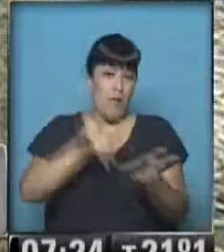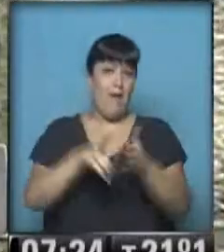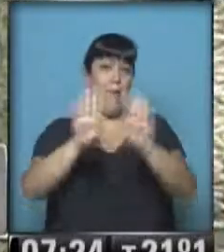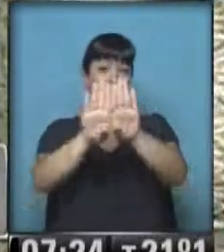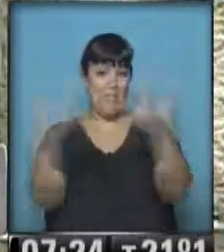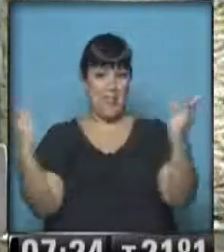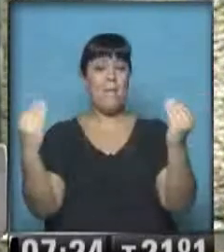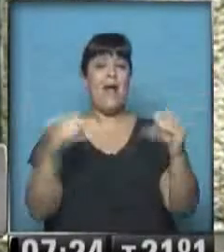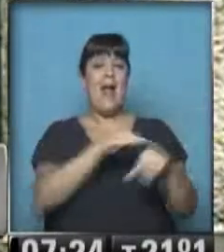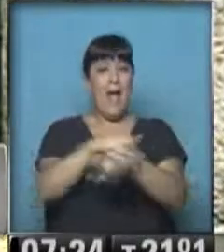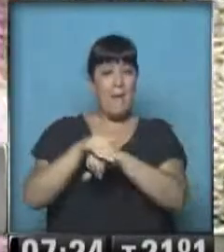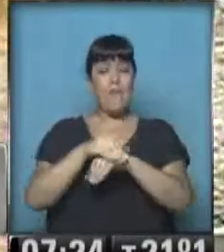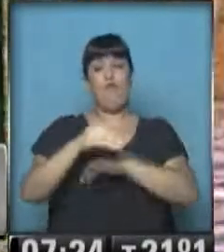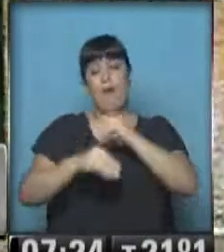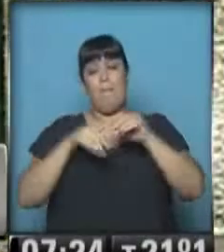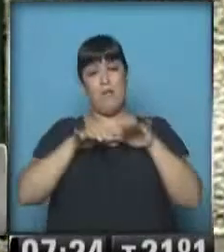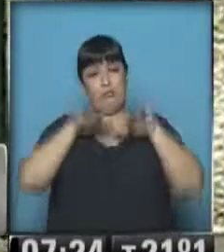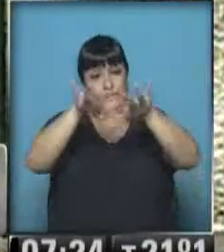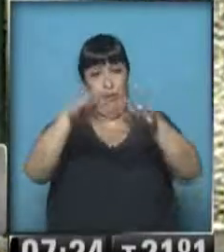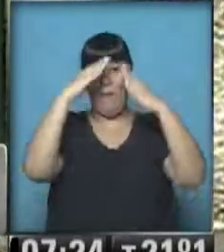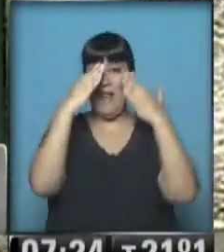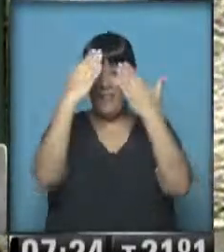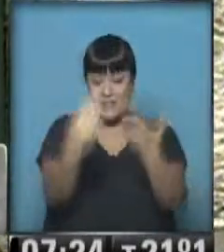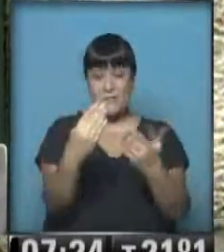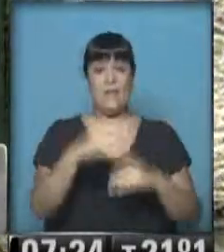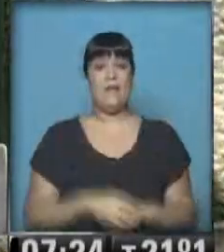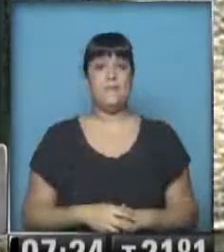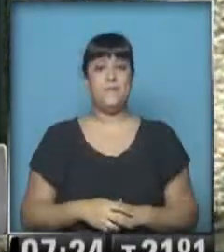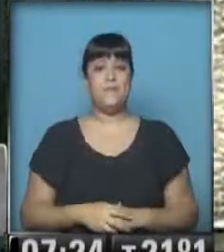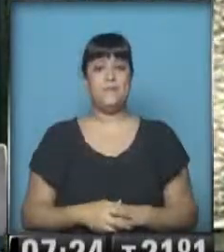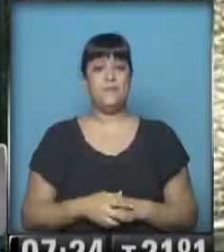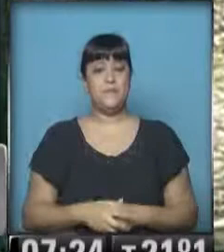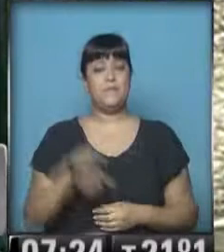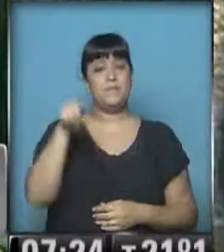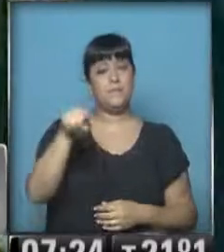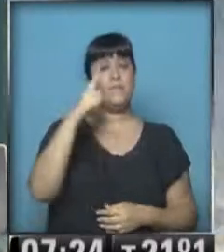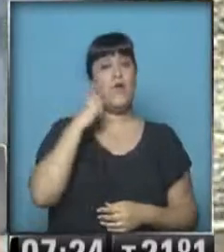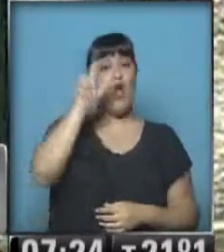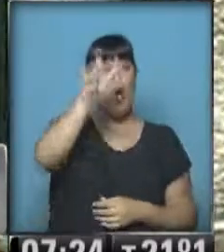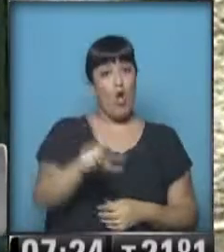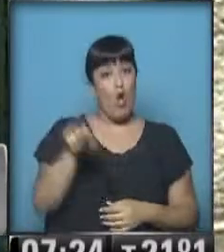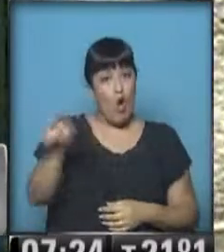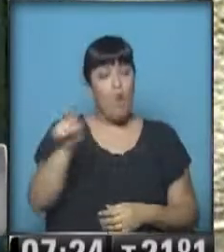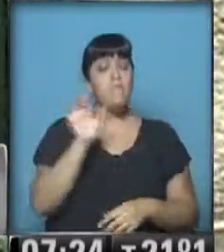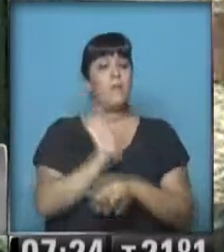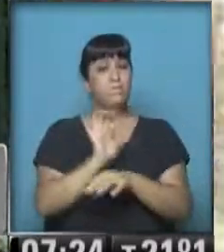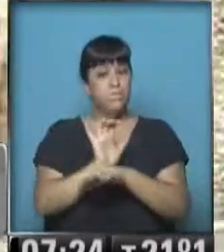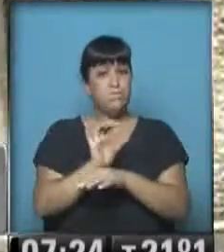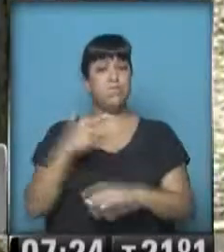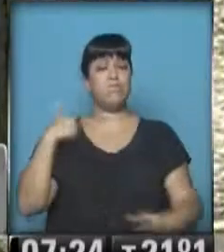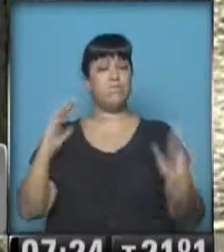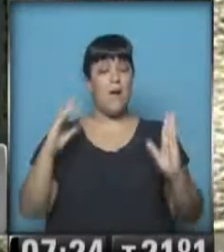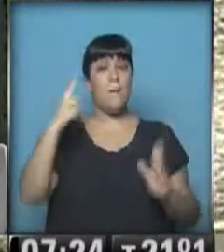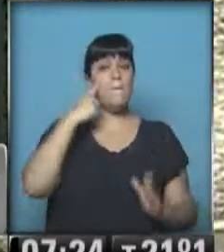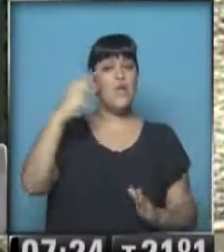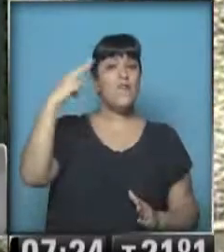amigos decidan despedirlo, acompañarlo hasta su último destino. Estamos hablando de un hombre que ha significado durante la década de los